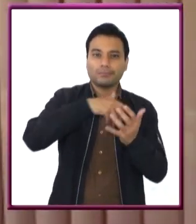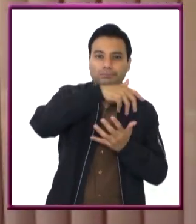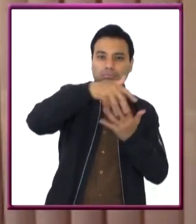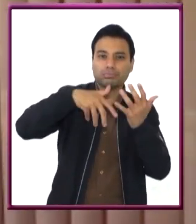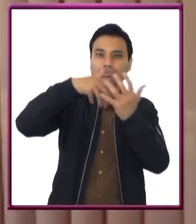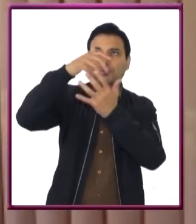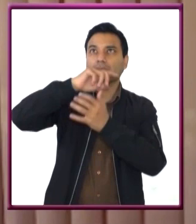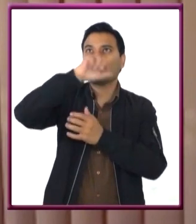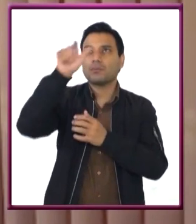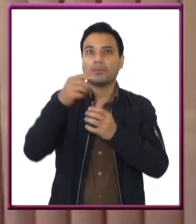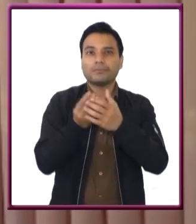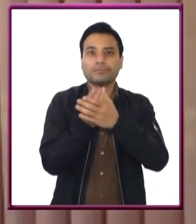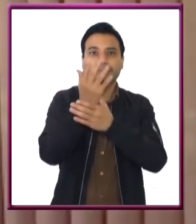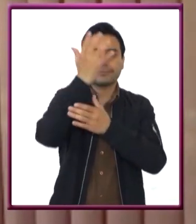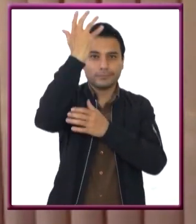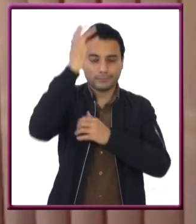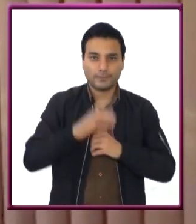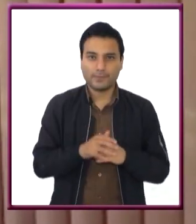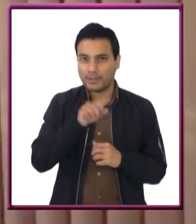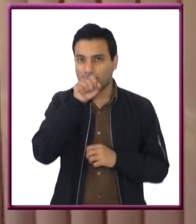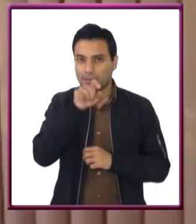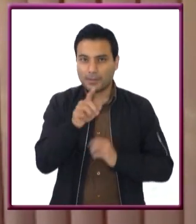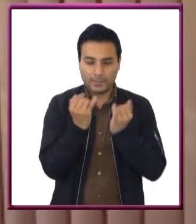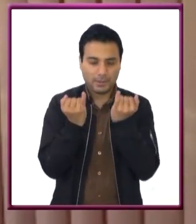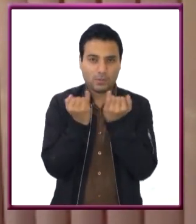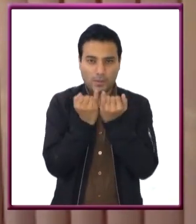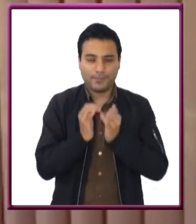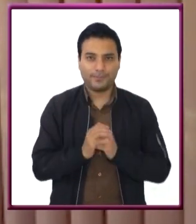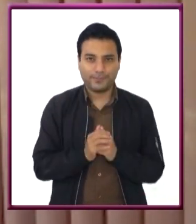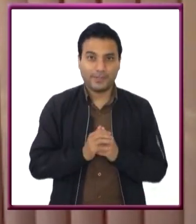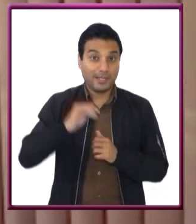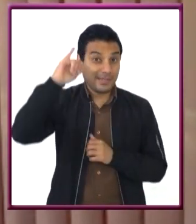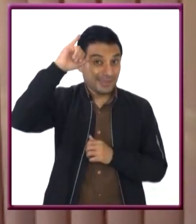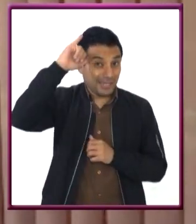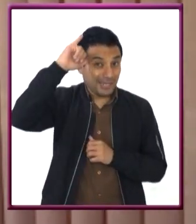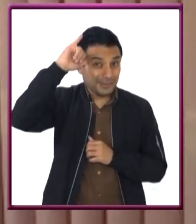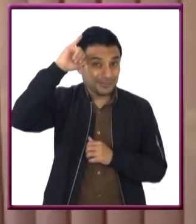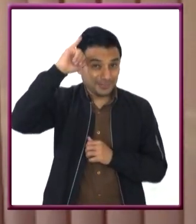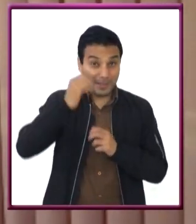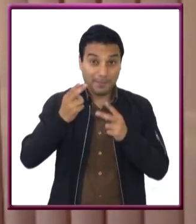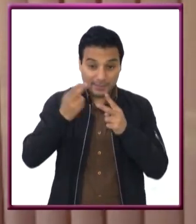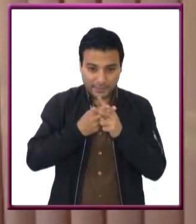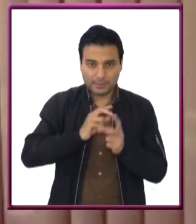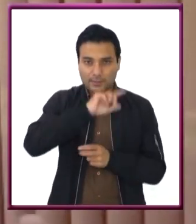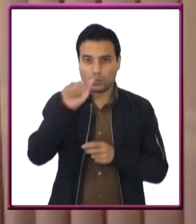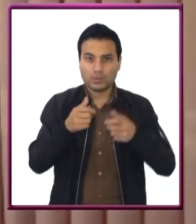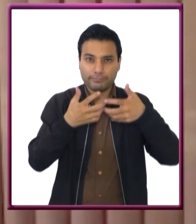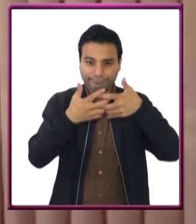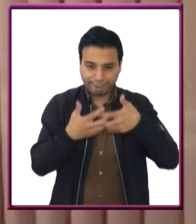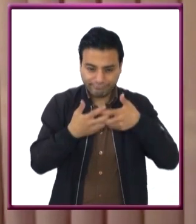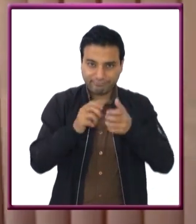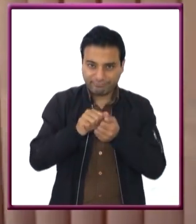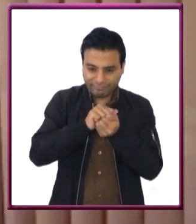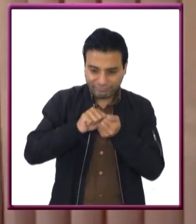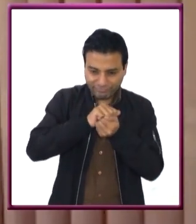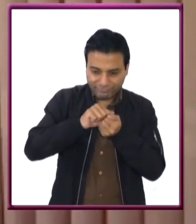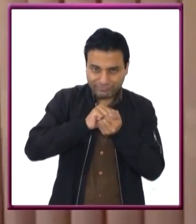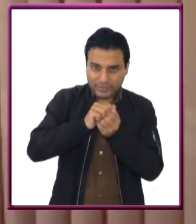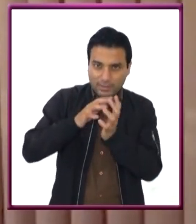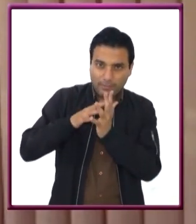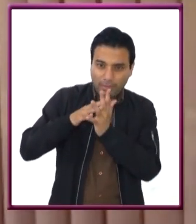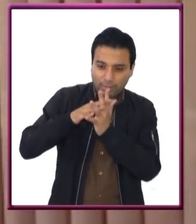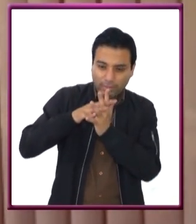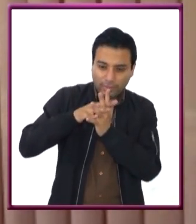Propuso un triturador de vacas para tener la carne molida como la conocemos hoy día, el molino o molinillo